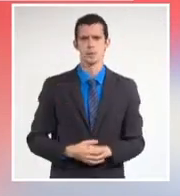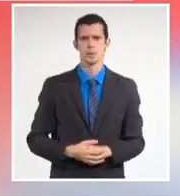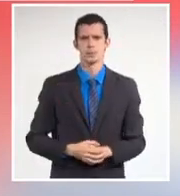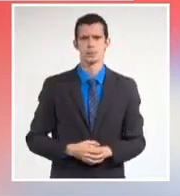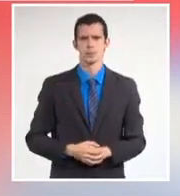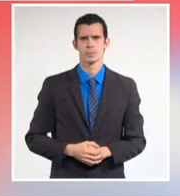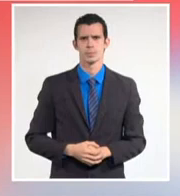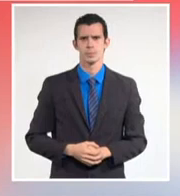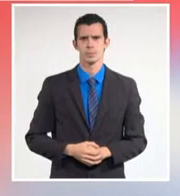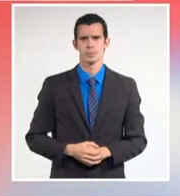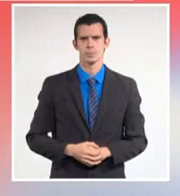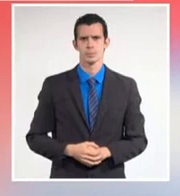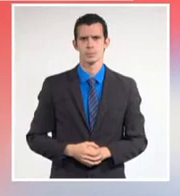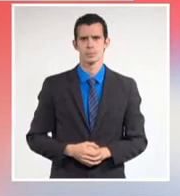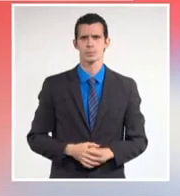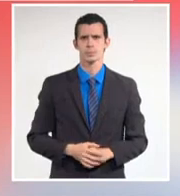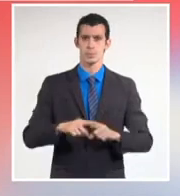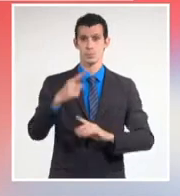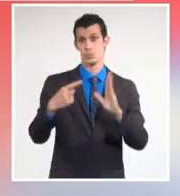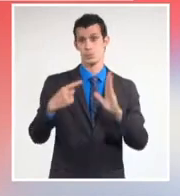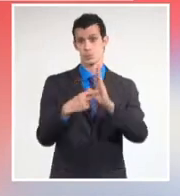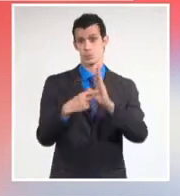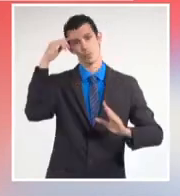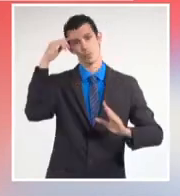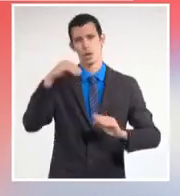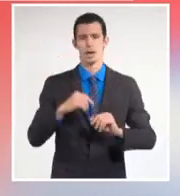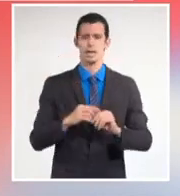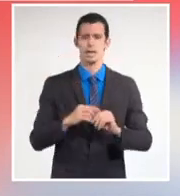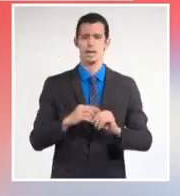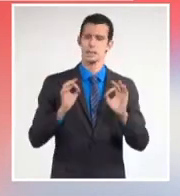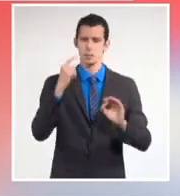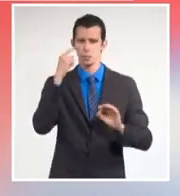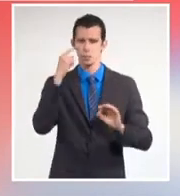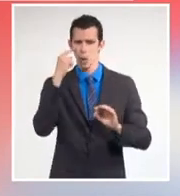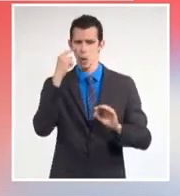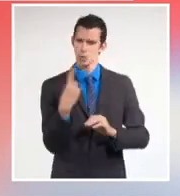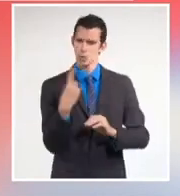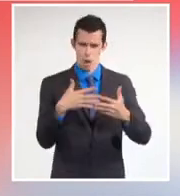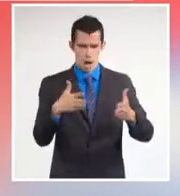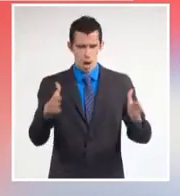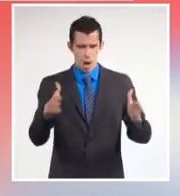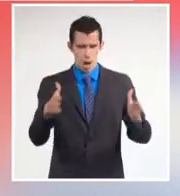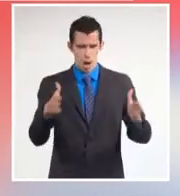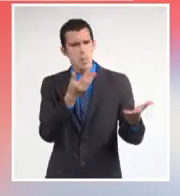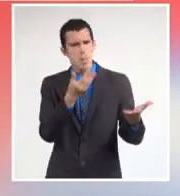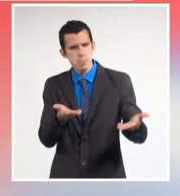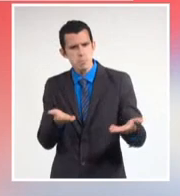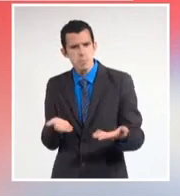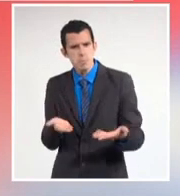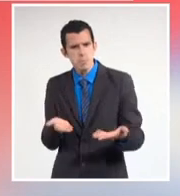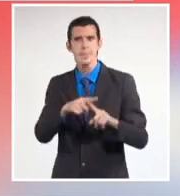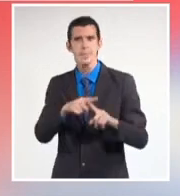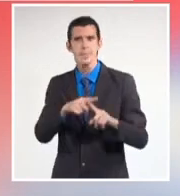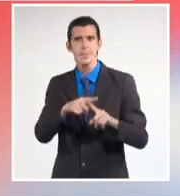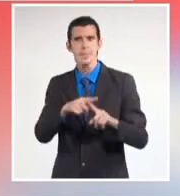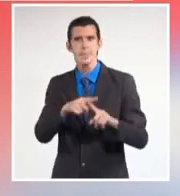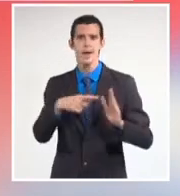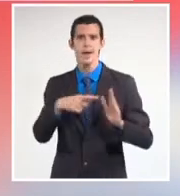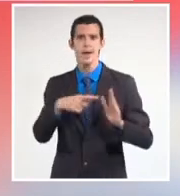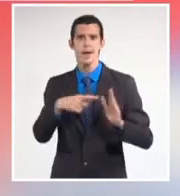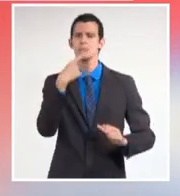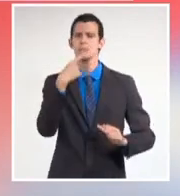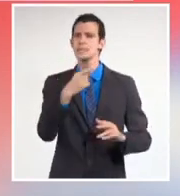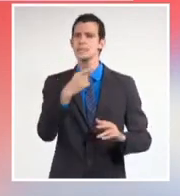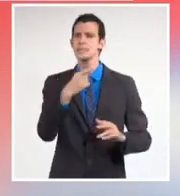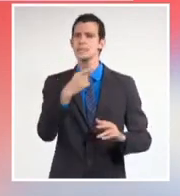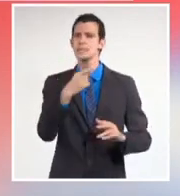solicitar a que todo lo que se le venda al sector no estatal se le vende solicitando que lo paguen divisas, en dólares. Dólares